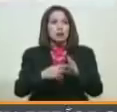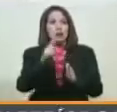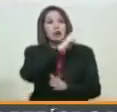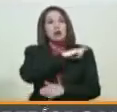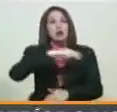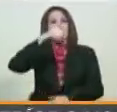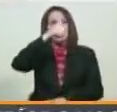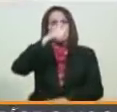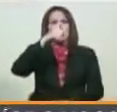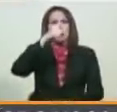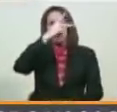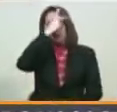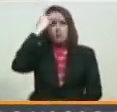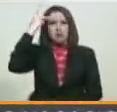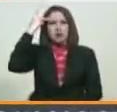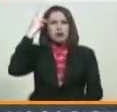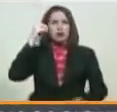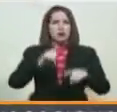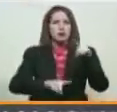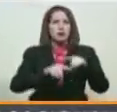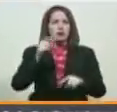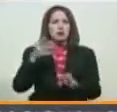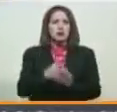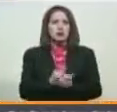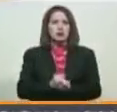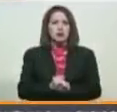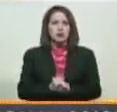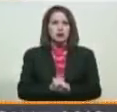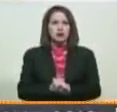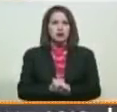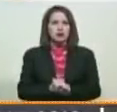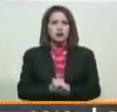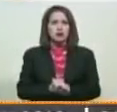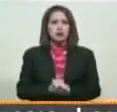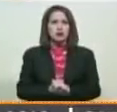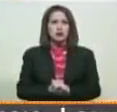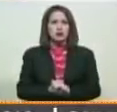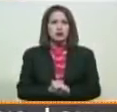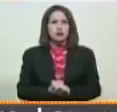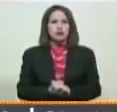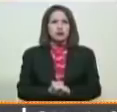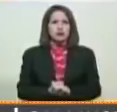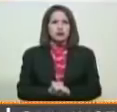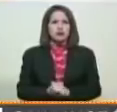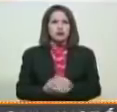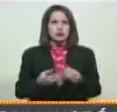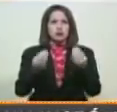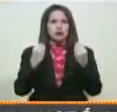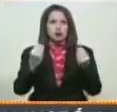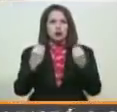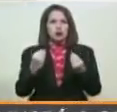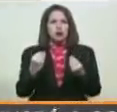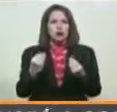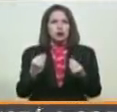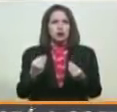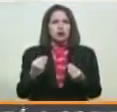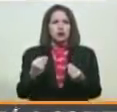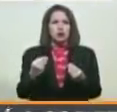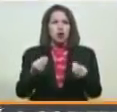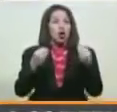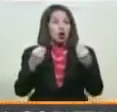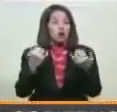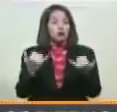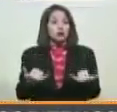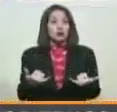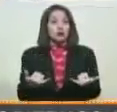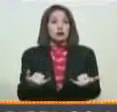jefe Vladimir Padrino López, ministro para la Defensa. Ministro, ¿se ha hablado de un proceso de reestructuración de los mercados, los avances en esta materia? Sí, bueno, ya